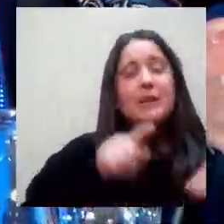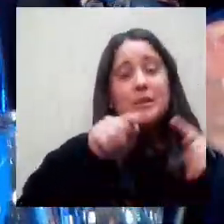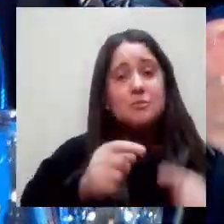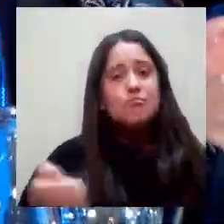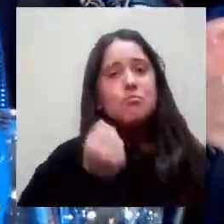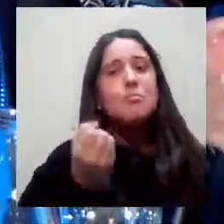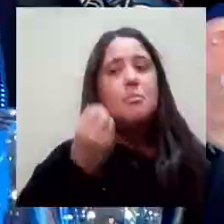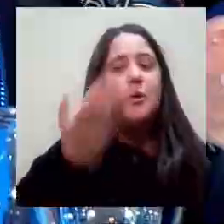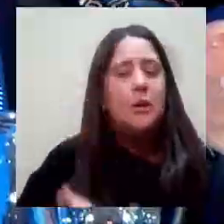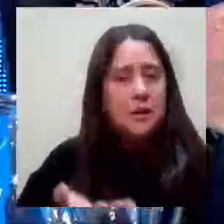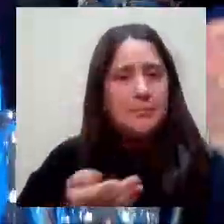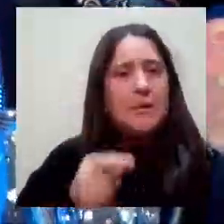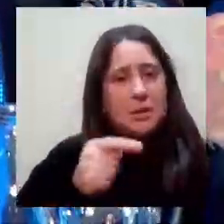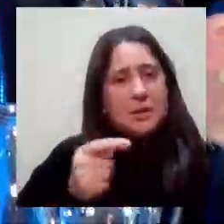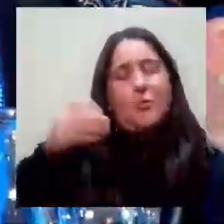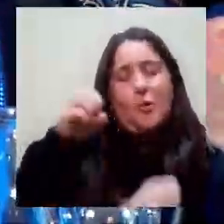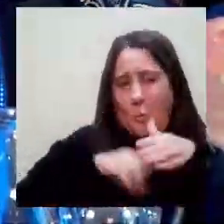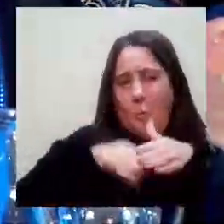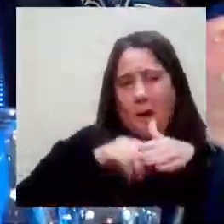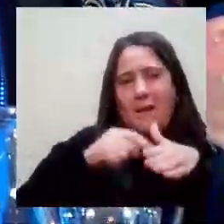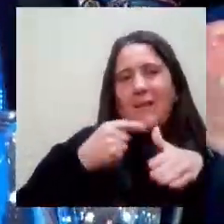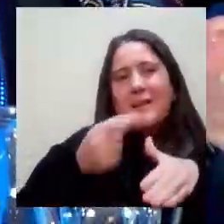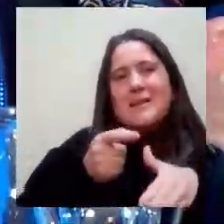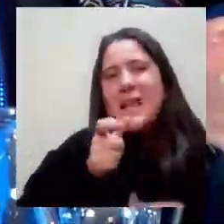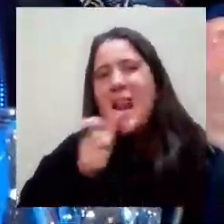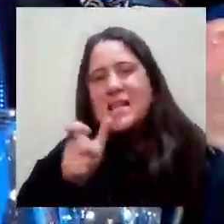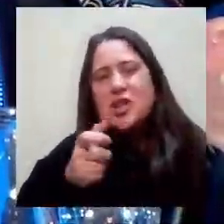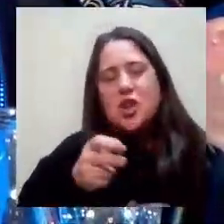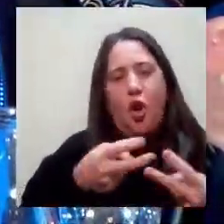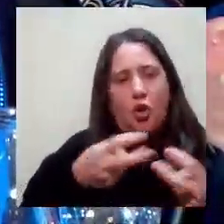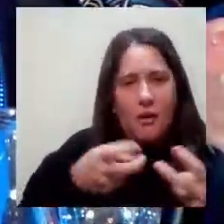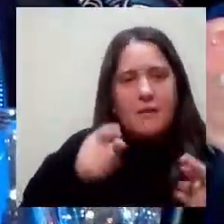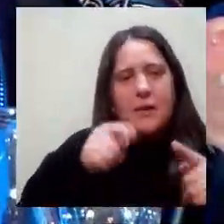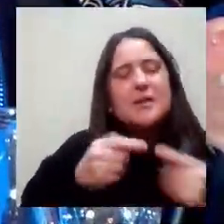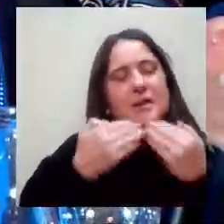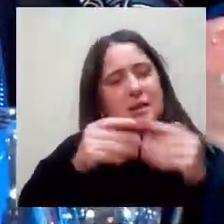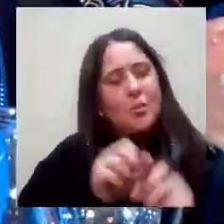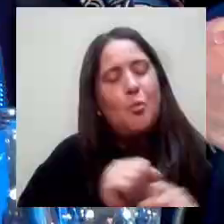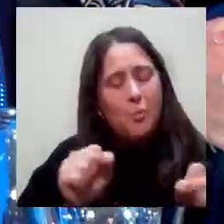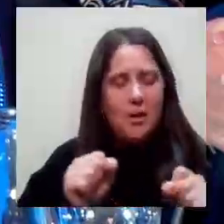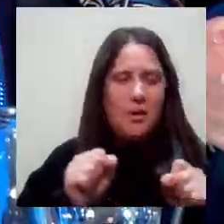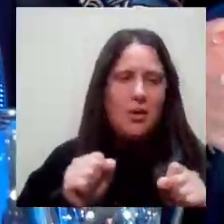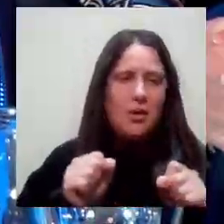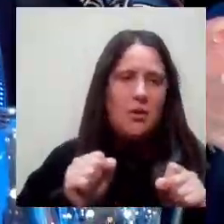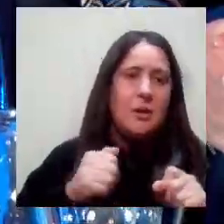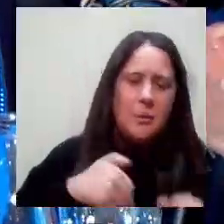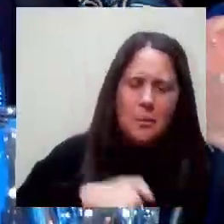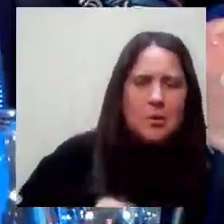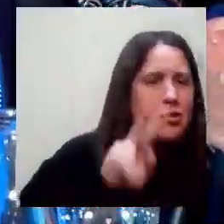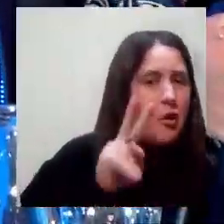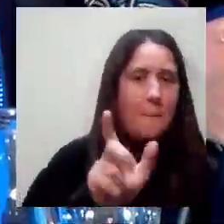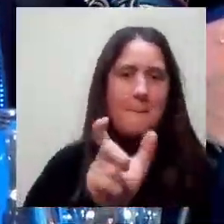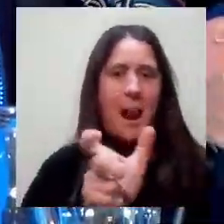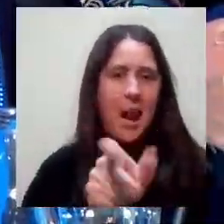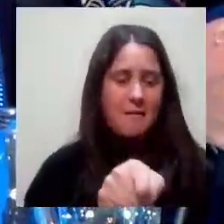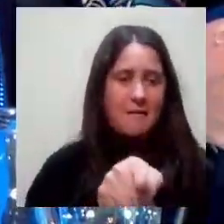almacén, técnicamente le llamamos léxico ortográfico, es el que me va a permitir, cuando vea una palabra en un